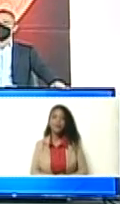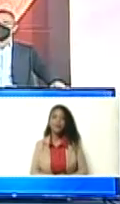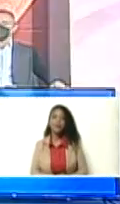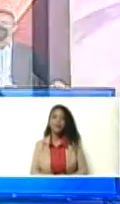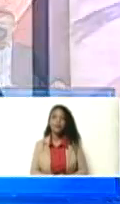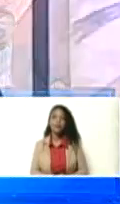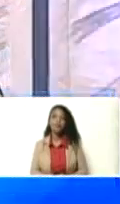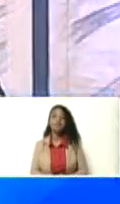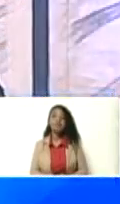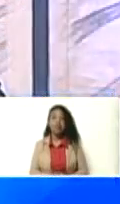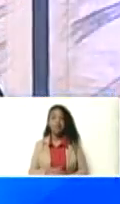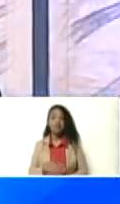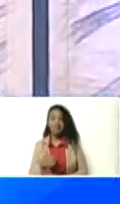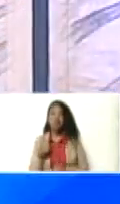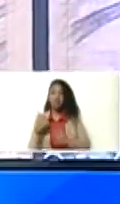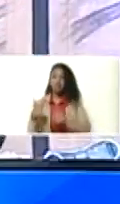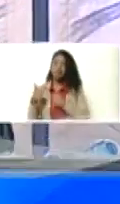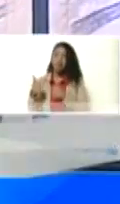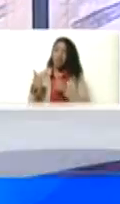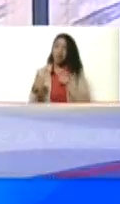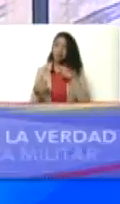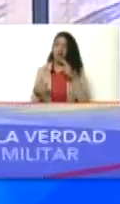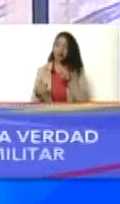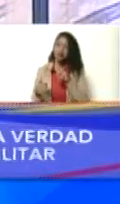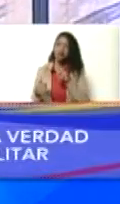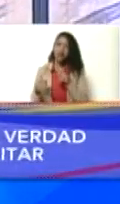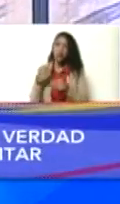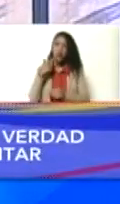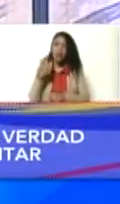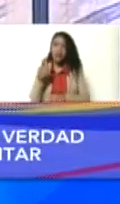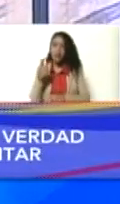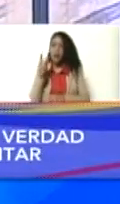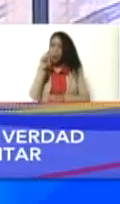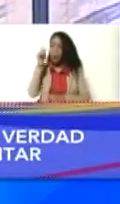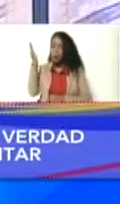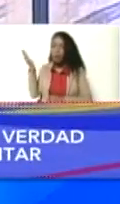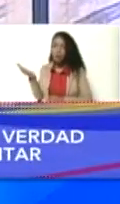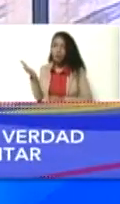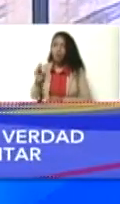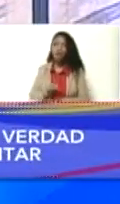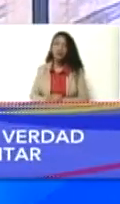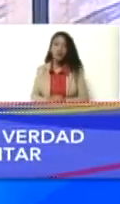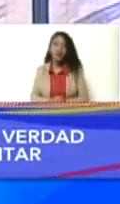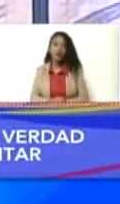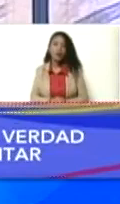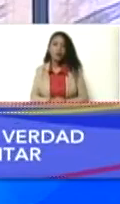Me parece muy bien lo que dice Ernesto Villegas.